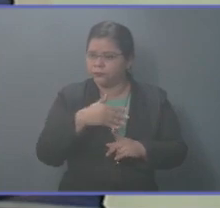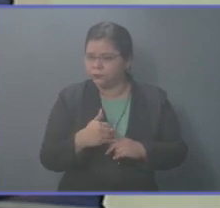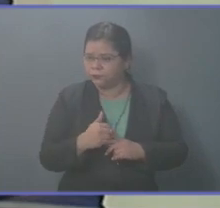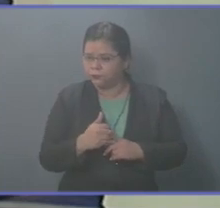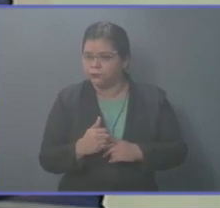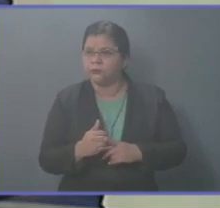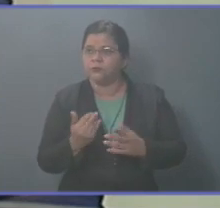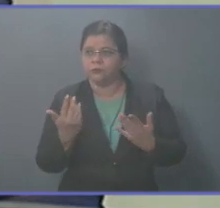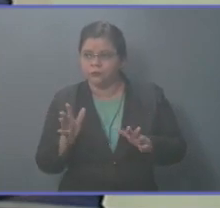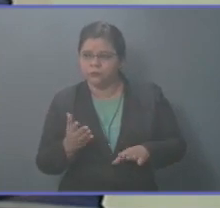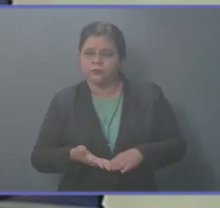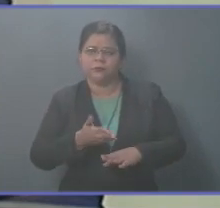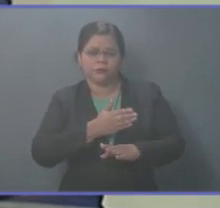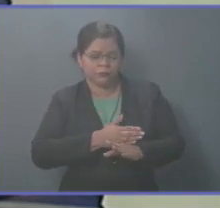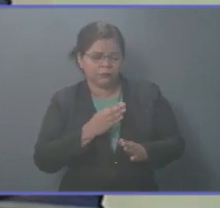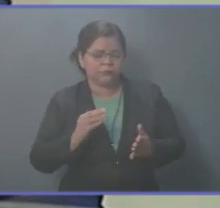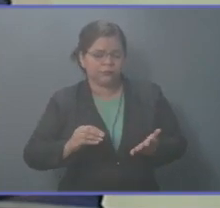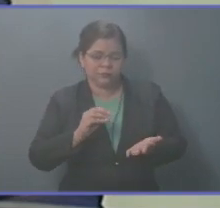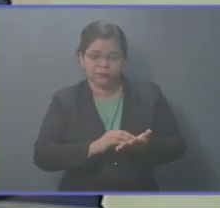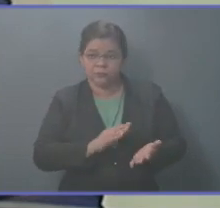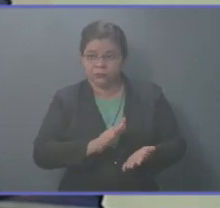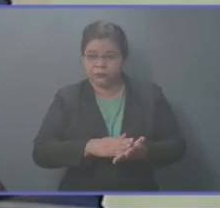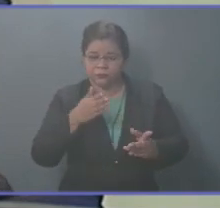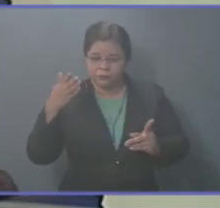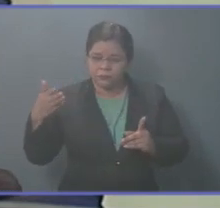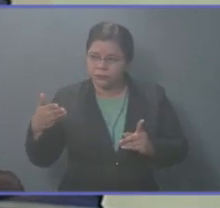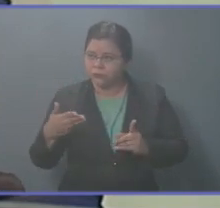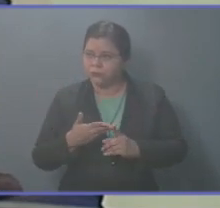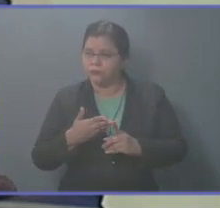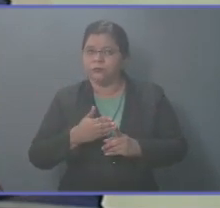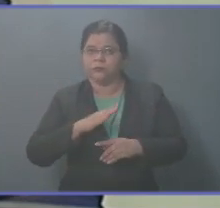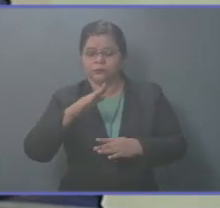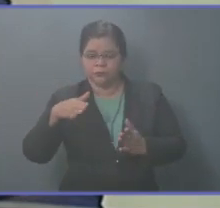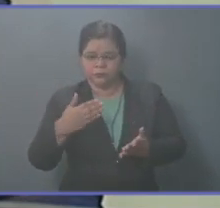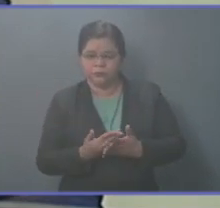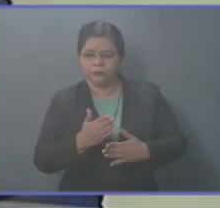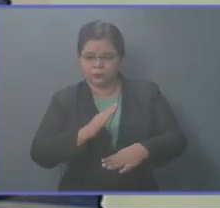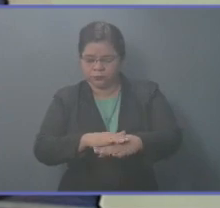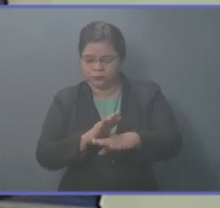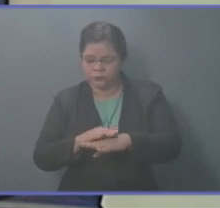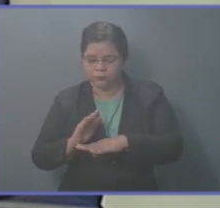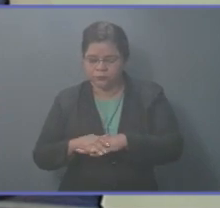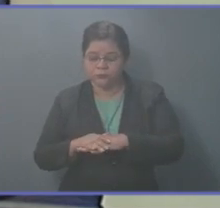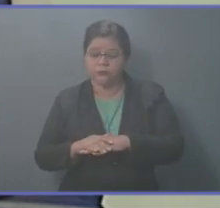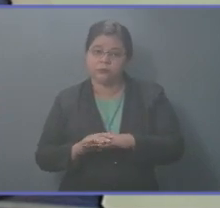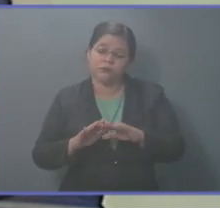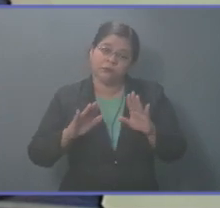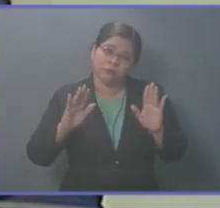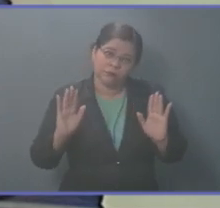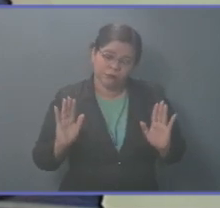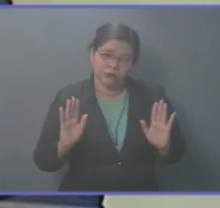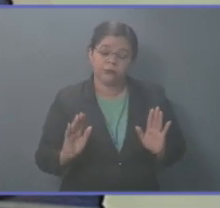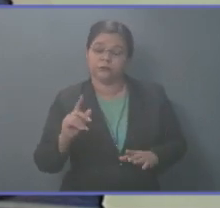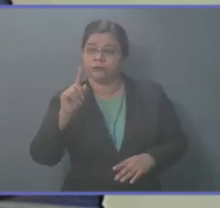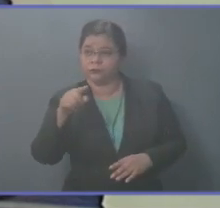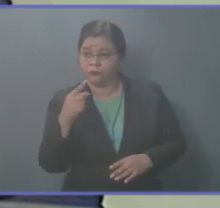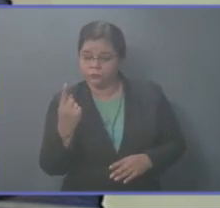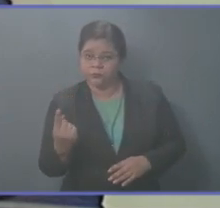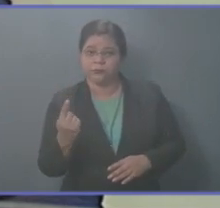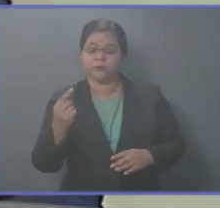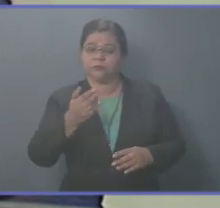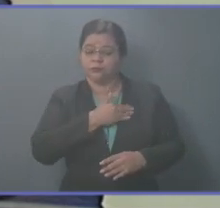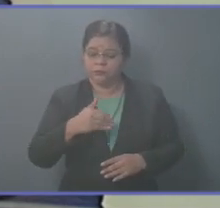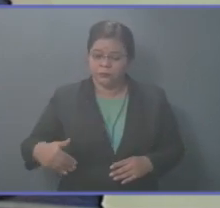fácticas que han sido consecuencia directa e inmediata de dicha convocatoria, a saber, 1. La incitación